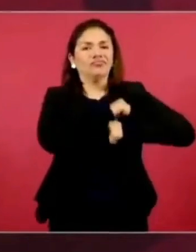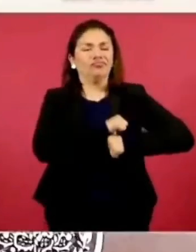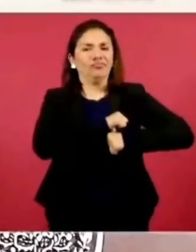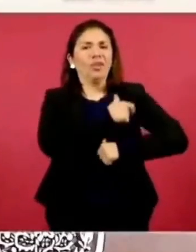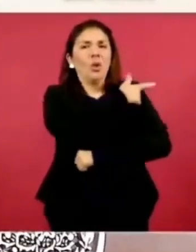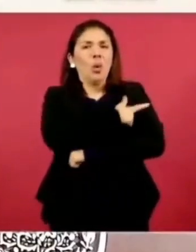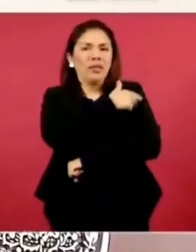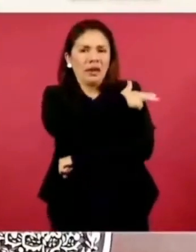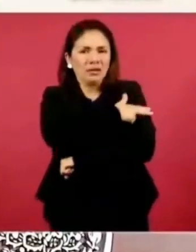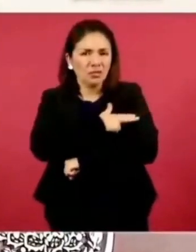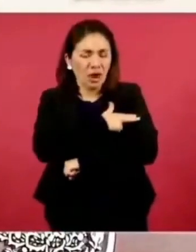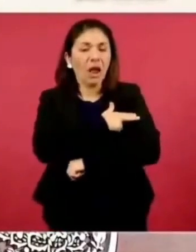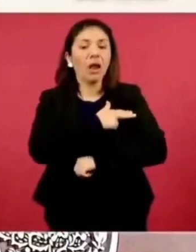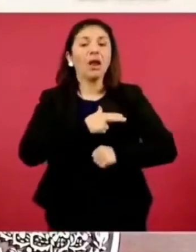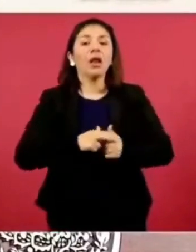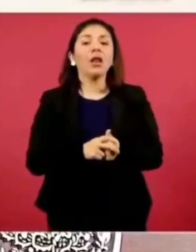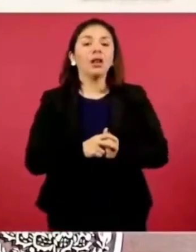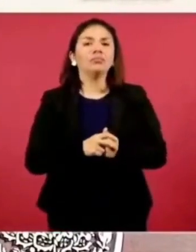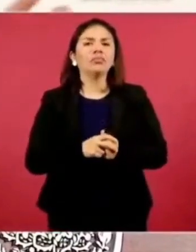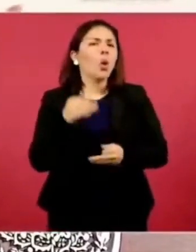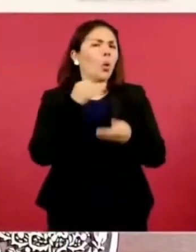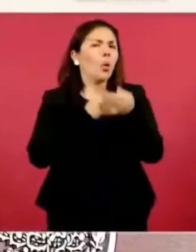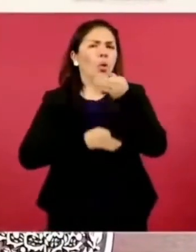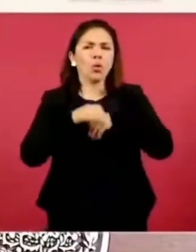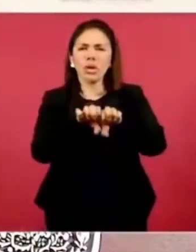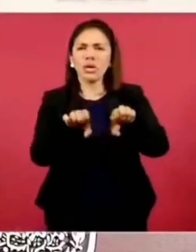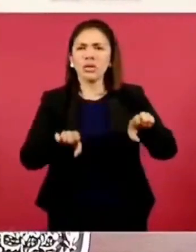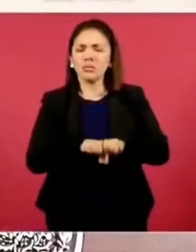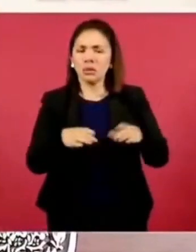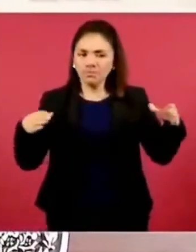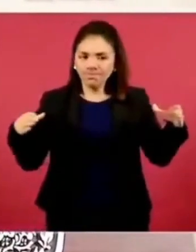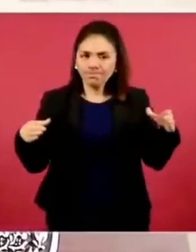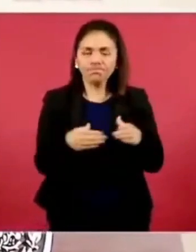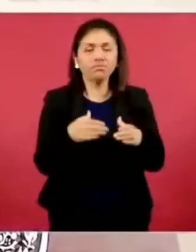Guardia Nacional, todos.